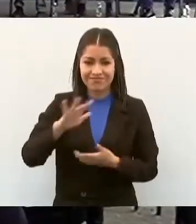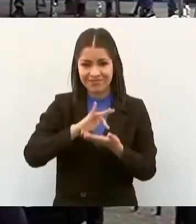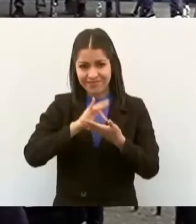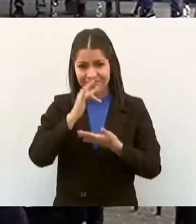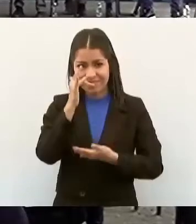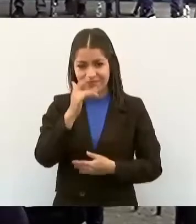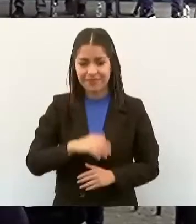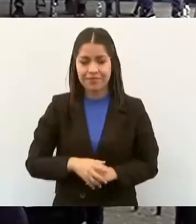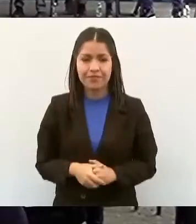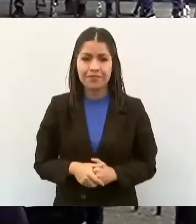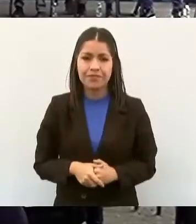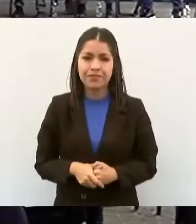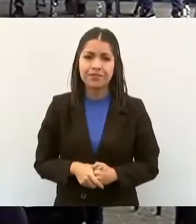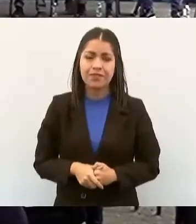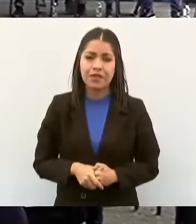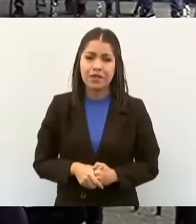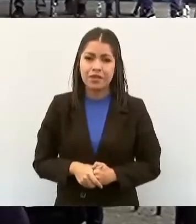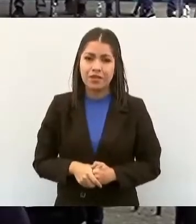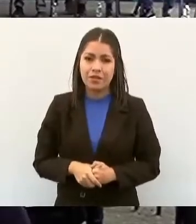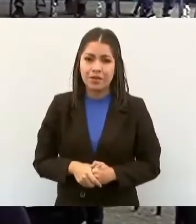doctora.